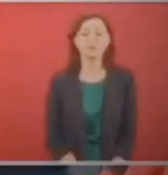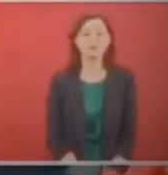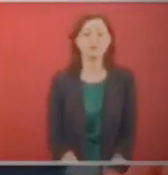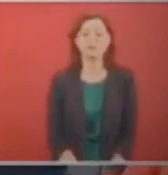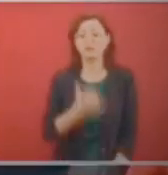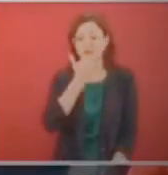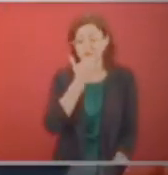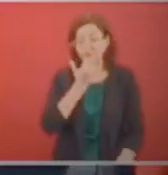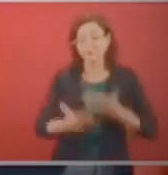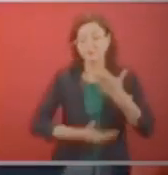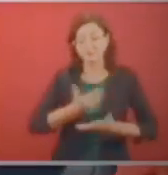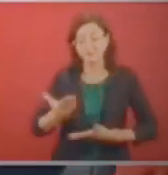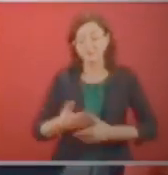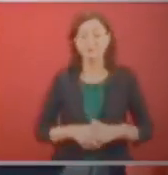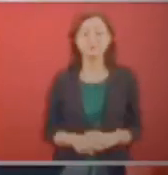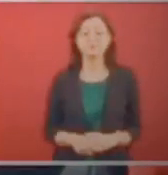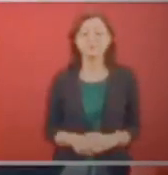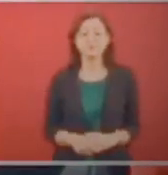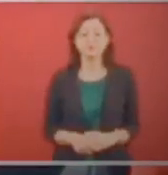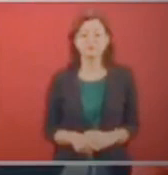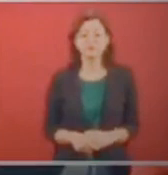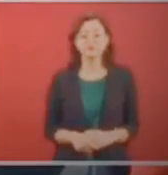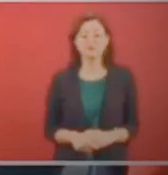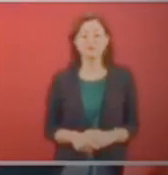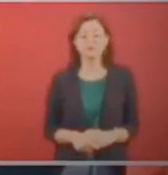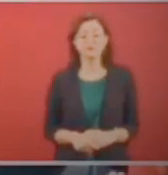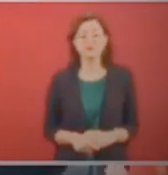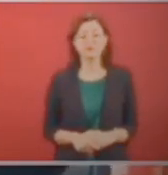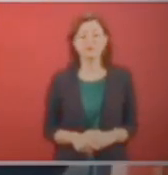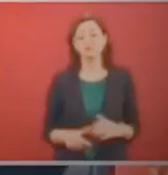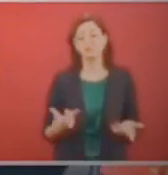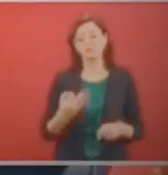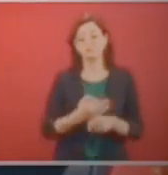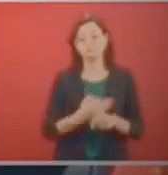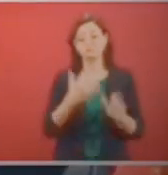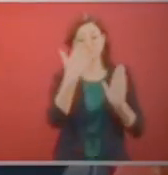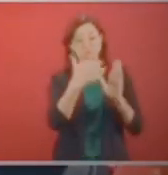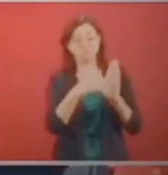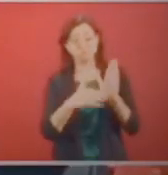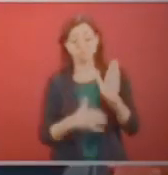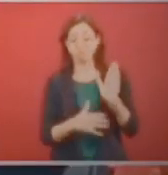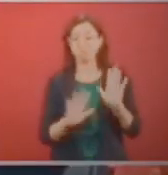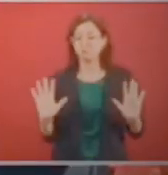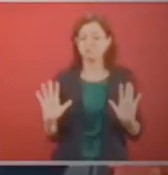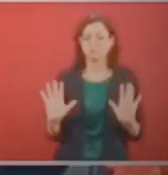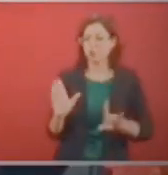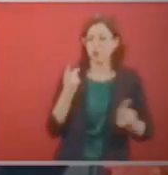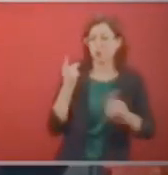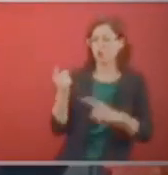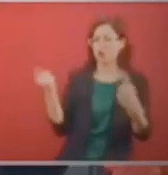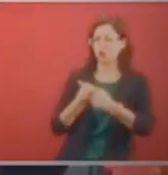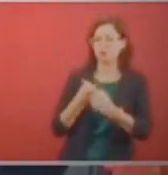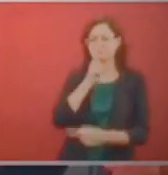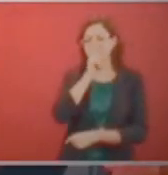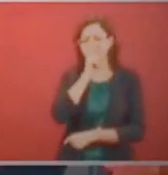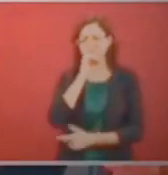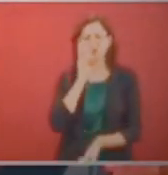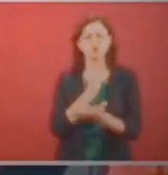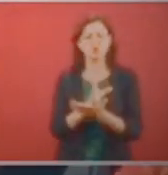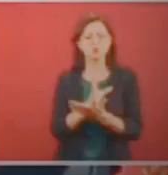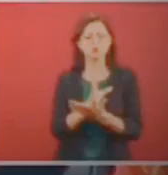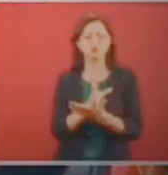De nuevo ofrezco disculpa por lo que voy a leer. No es con el afán de contradecir, es nada más